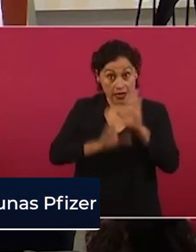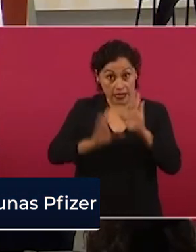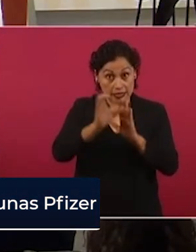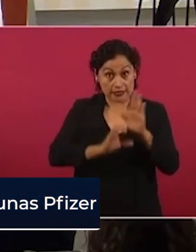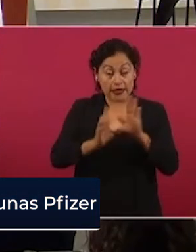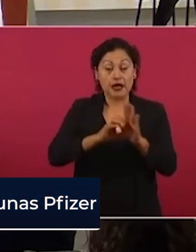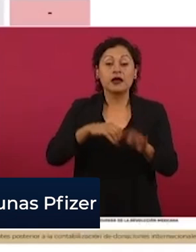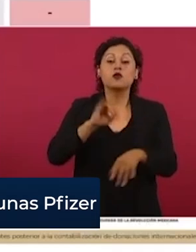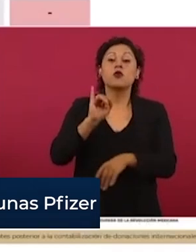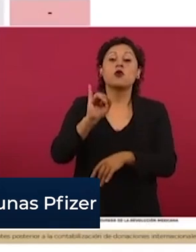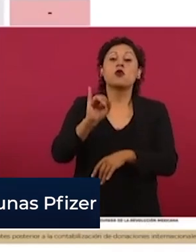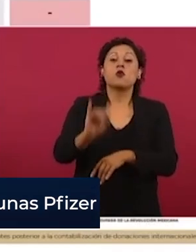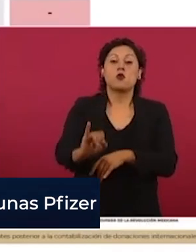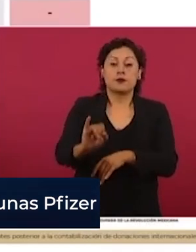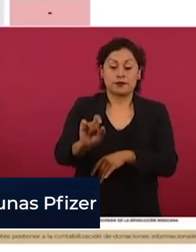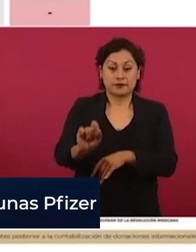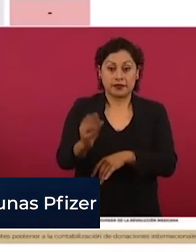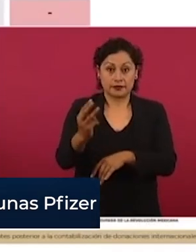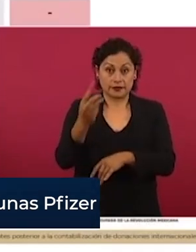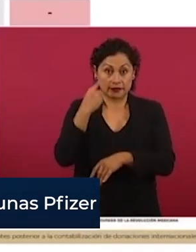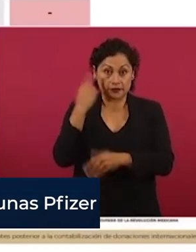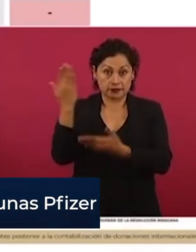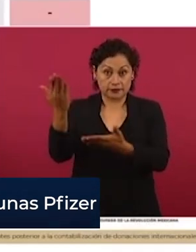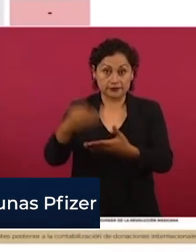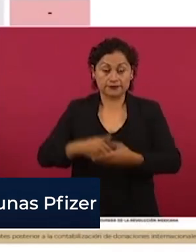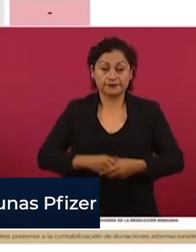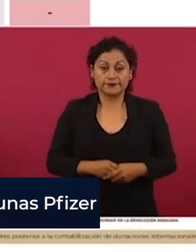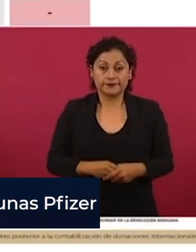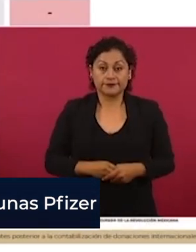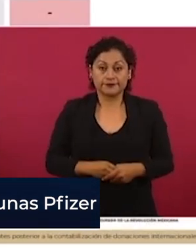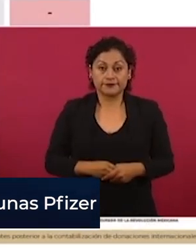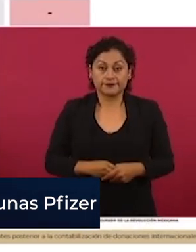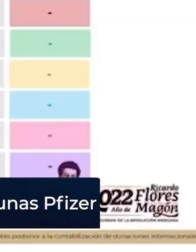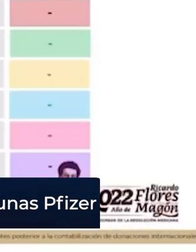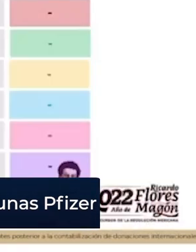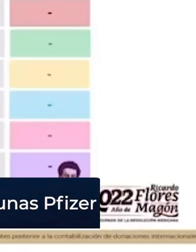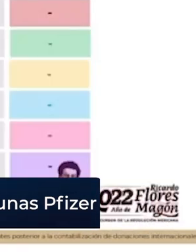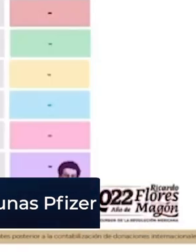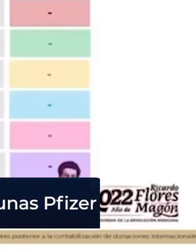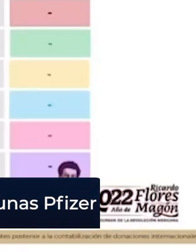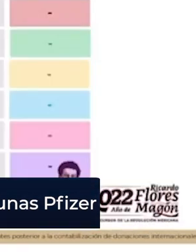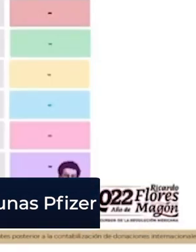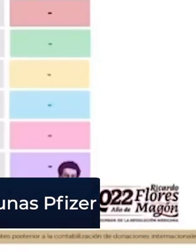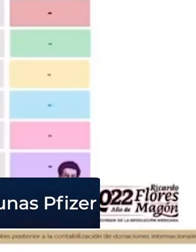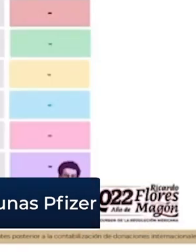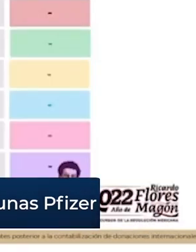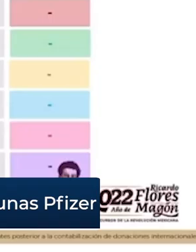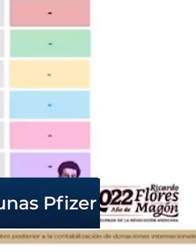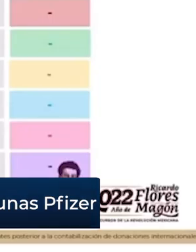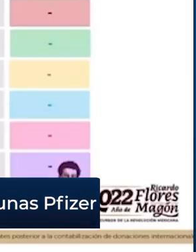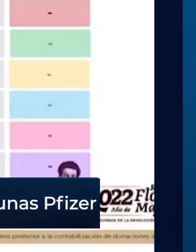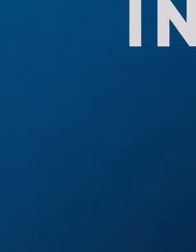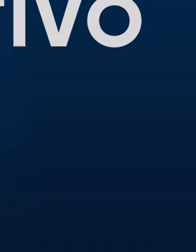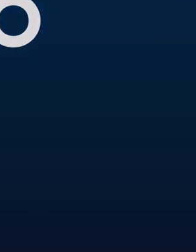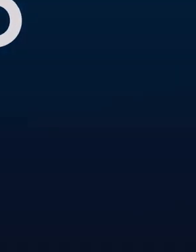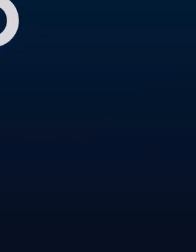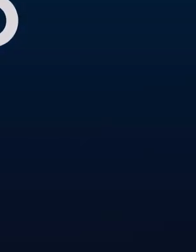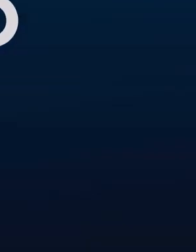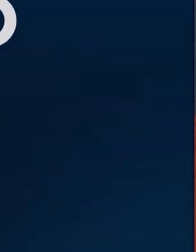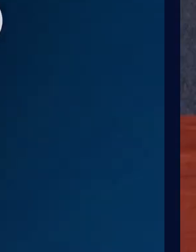2.004.000 dosis de vacunas contra el coronavirus para ser aplicadas próximamente en niñas y niños de 5 a 11 años de